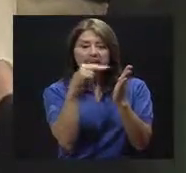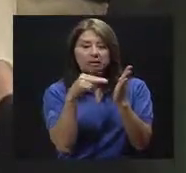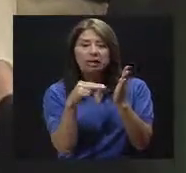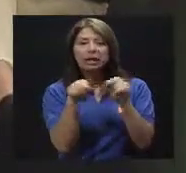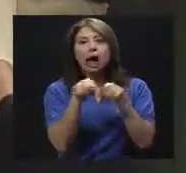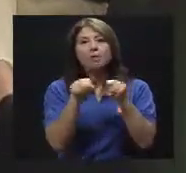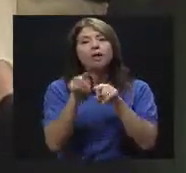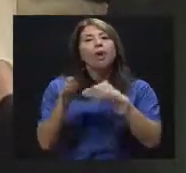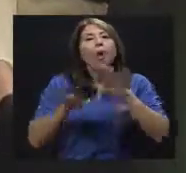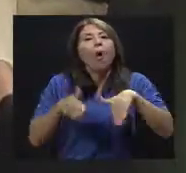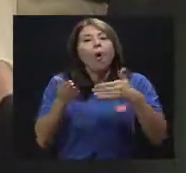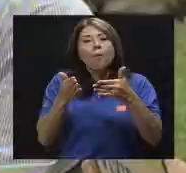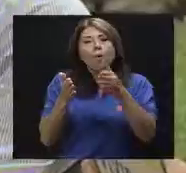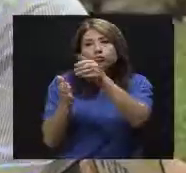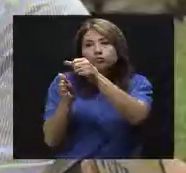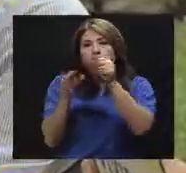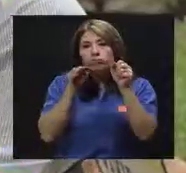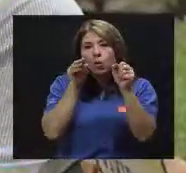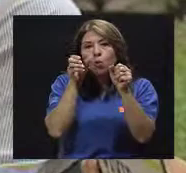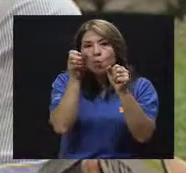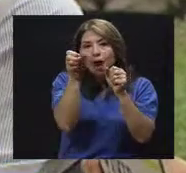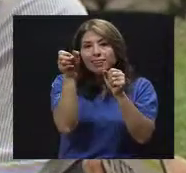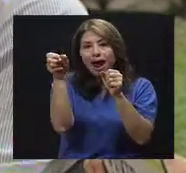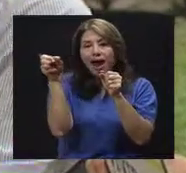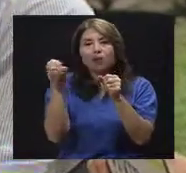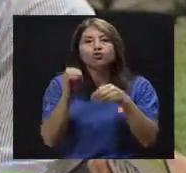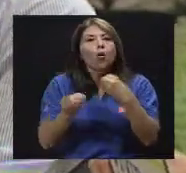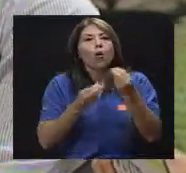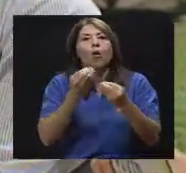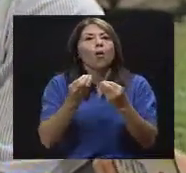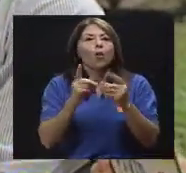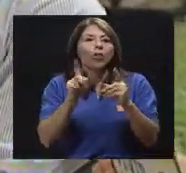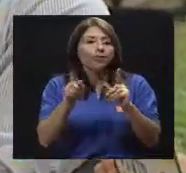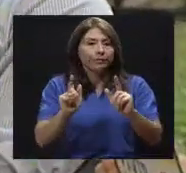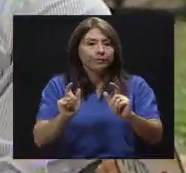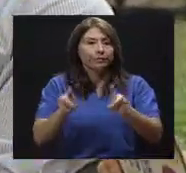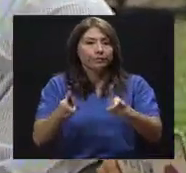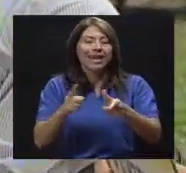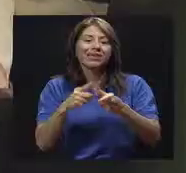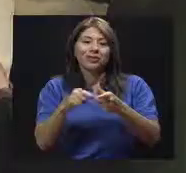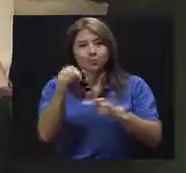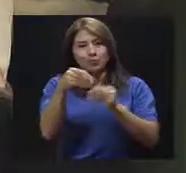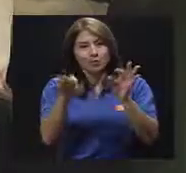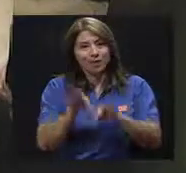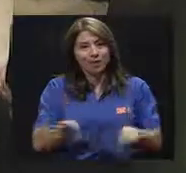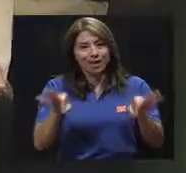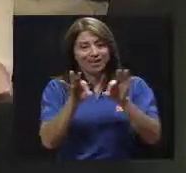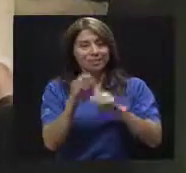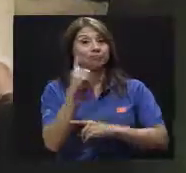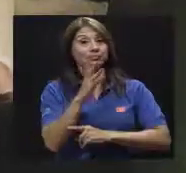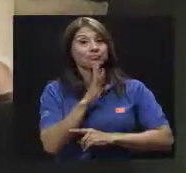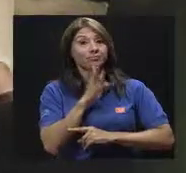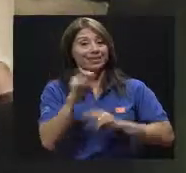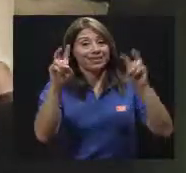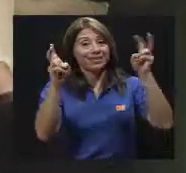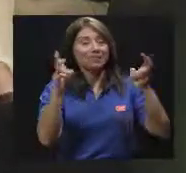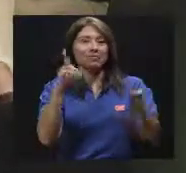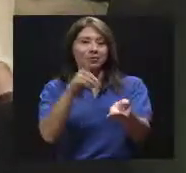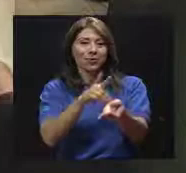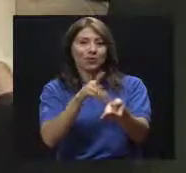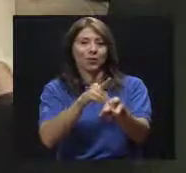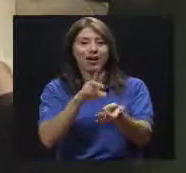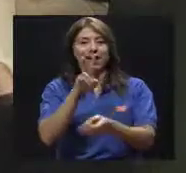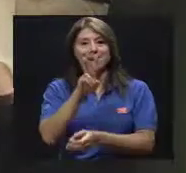desecharlos y demás cosas. Y claro que la visita de hoy es bastante importante para claro, esto. Claro, y para ampliar este tema contamos con la presencia de la